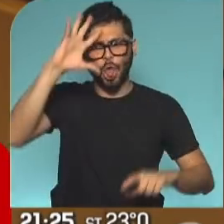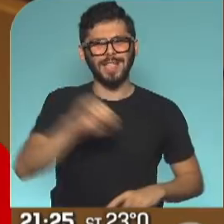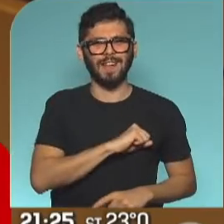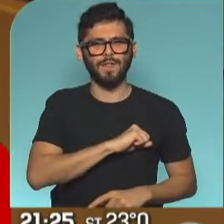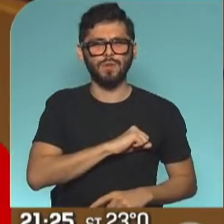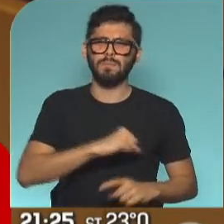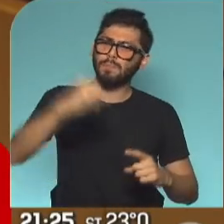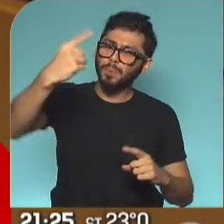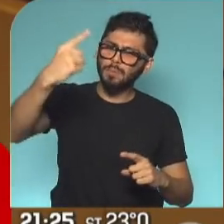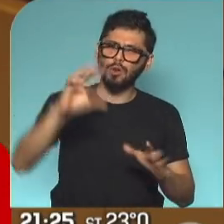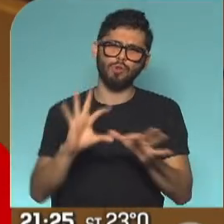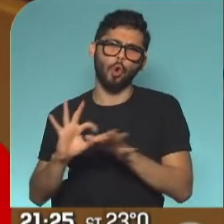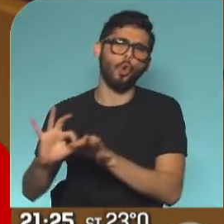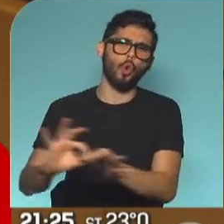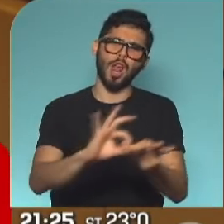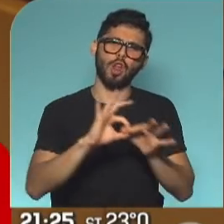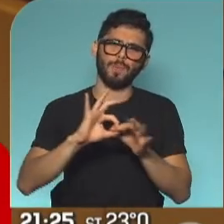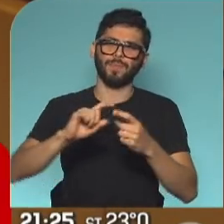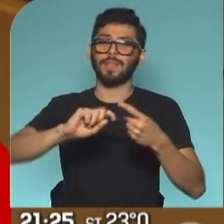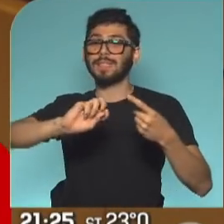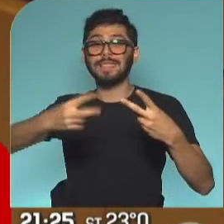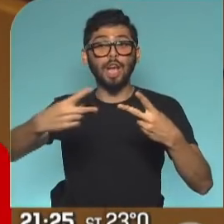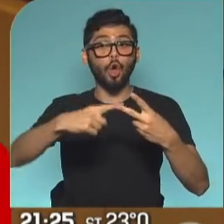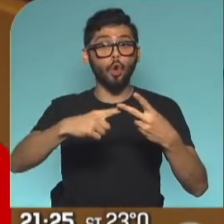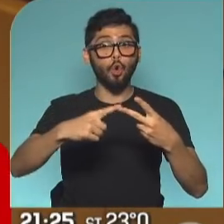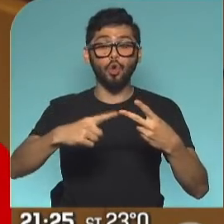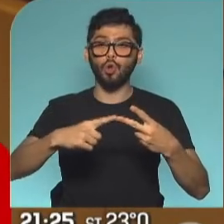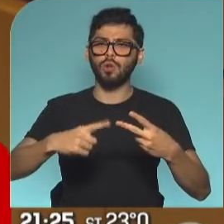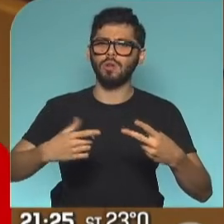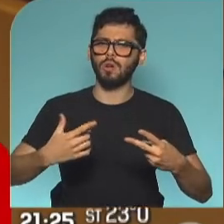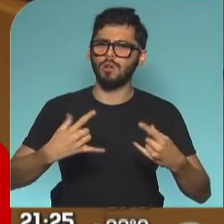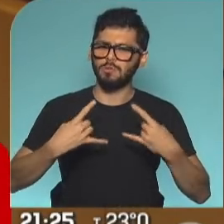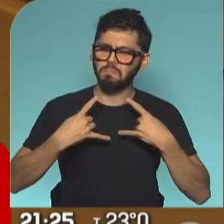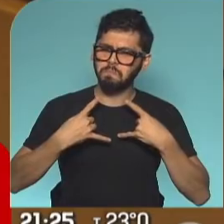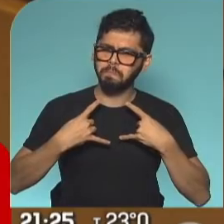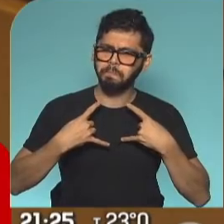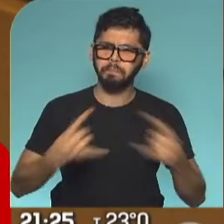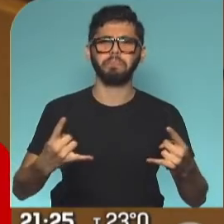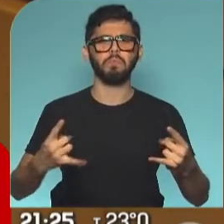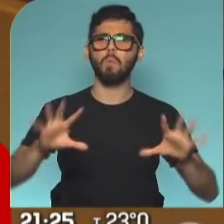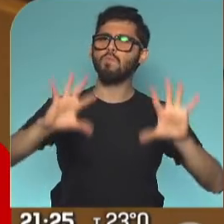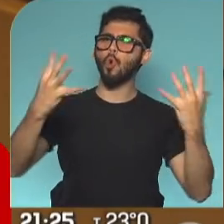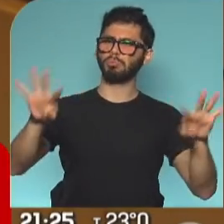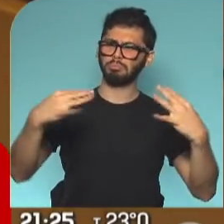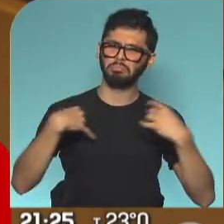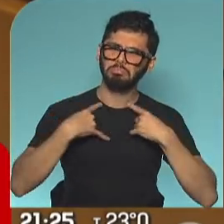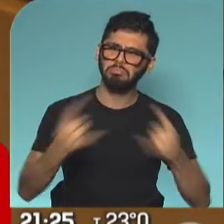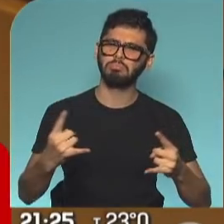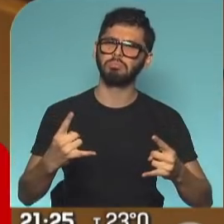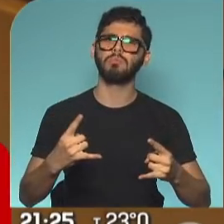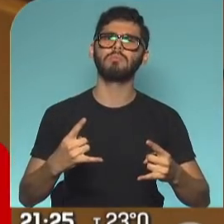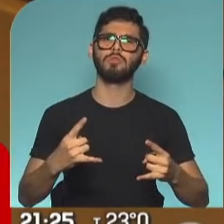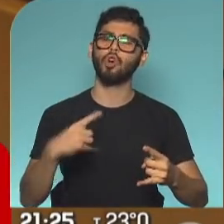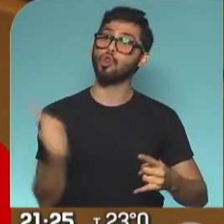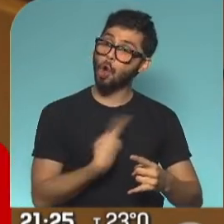unirnos. Segundo, alzar nuestra voz en el mundo y decir, nosotros también